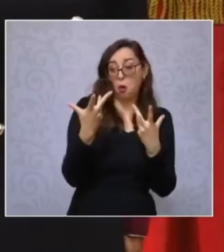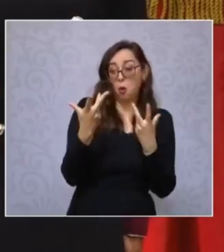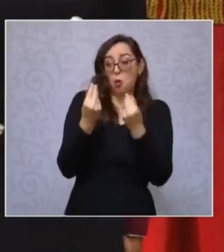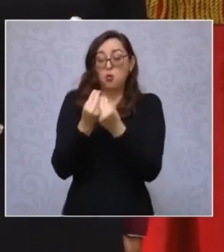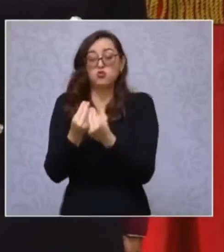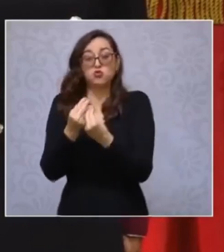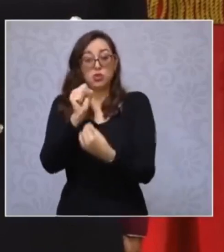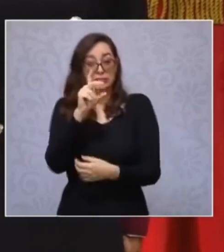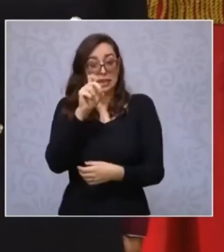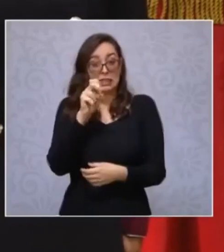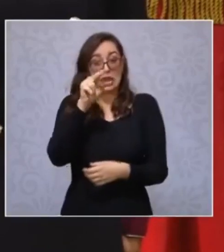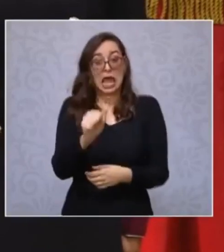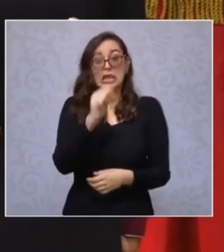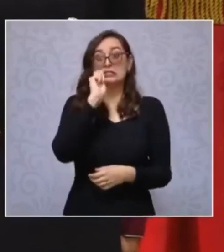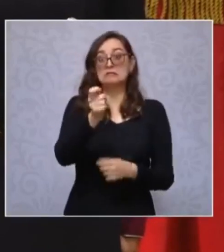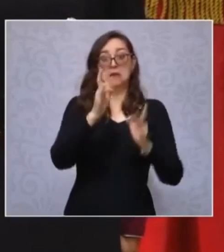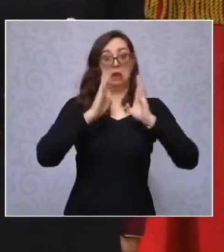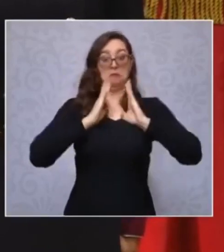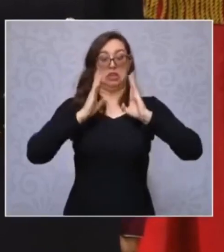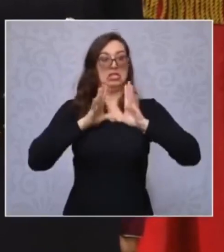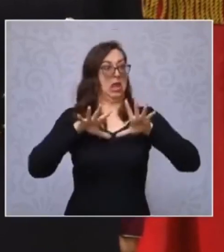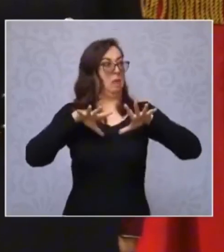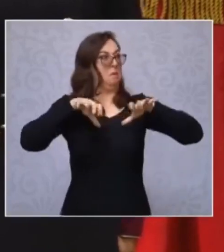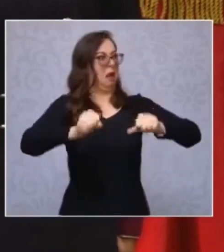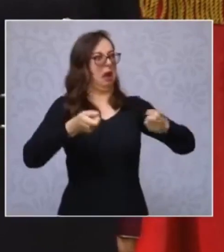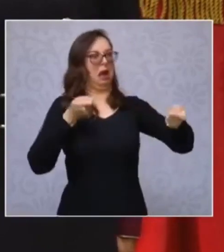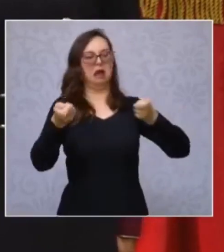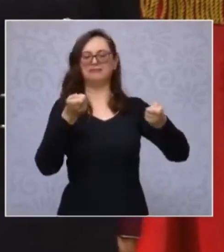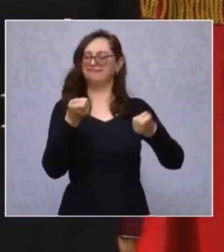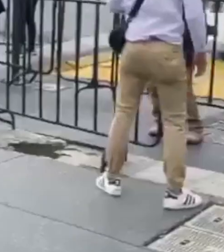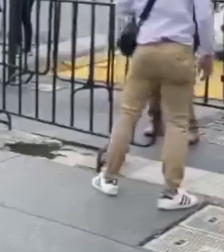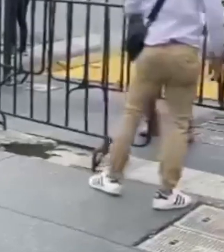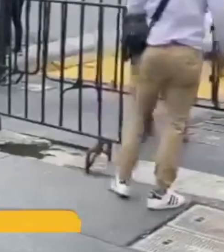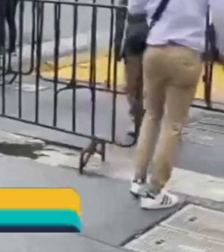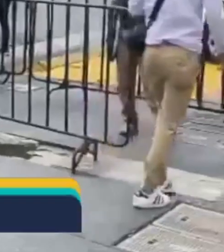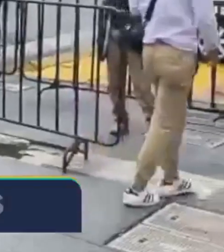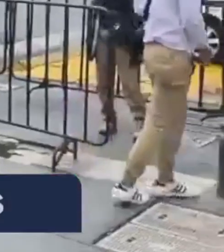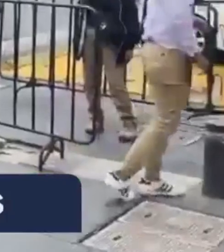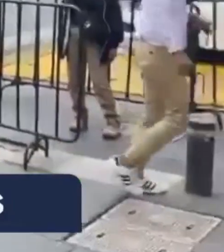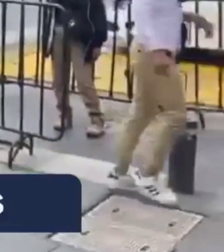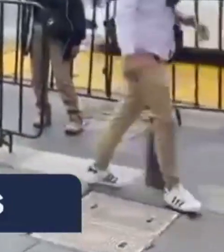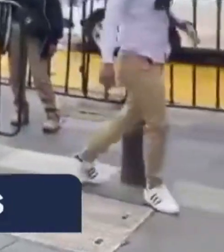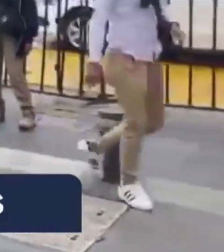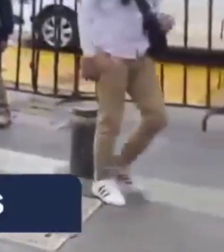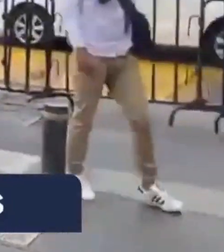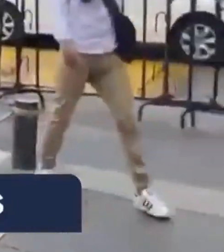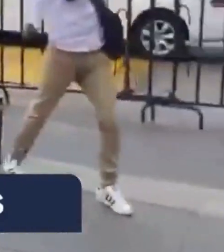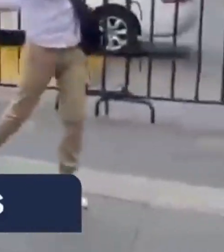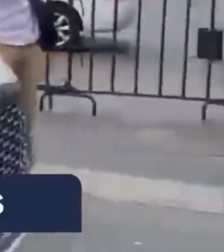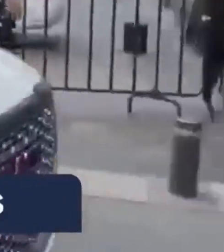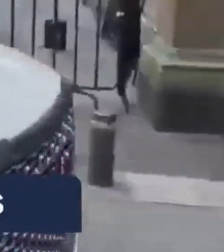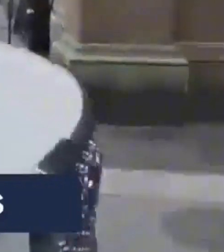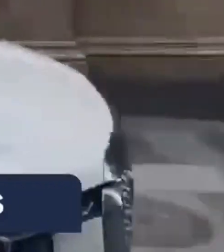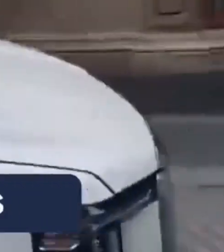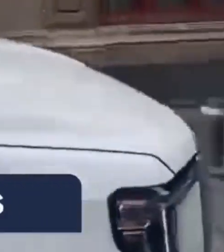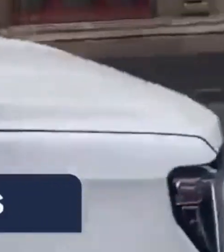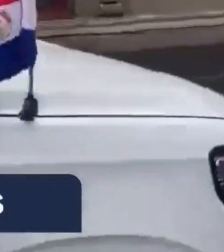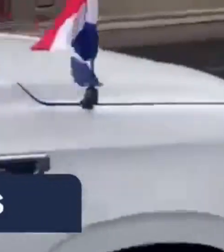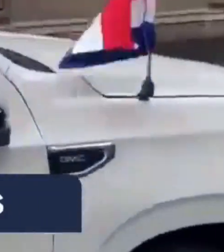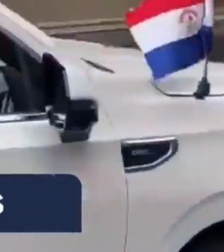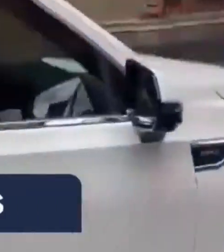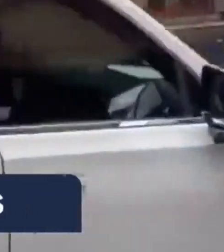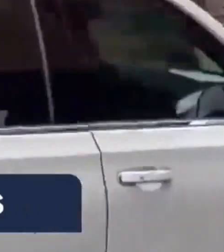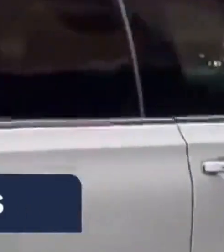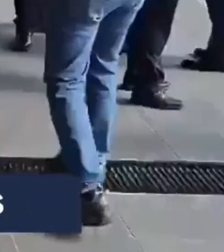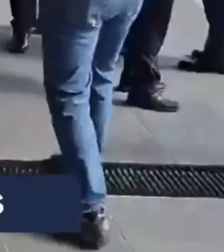es militarización, está totalmente equivocado. Cabe destacar que a la ceremonia asistieron presidentes de 16